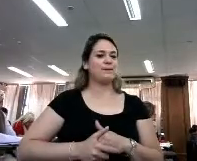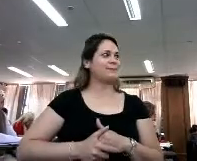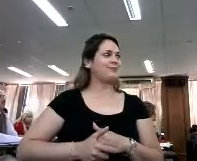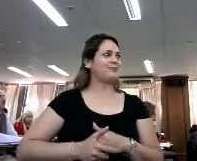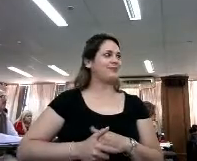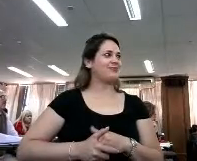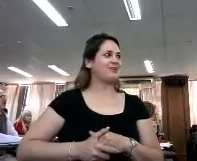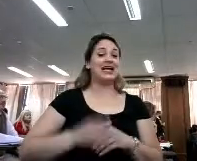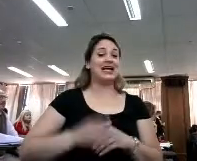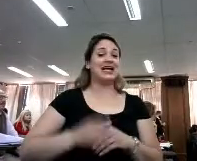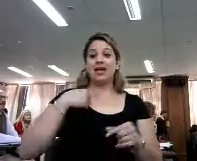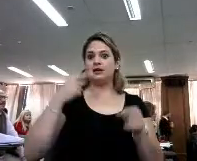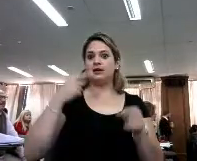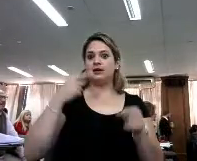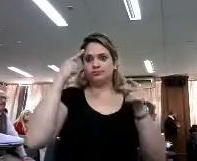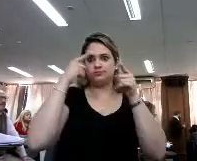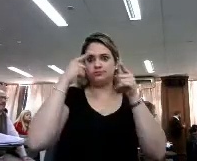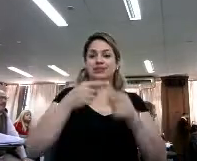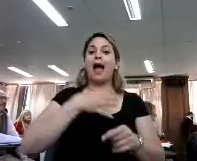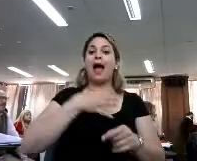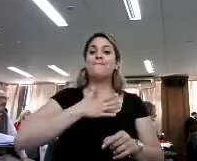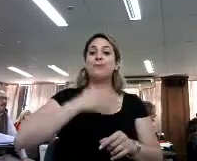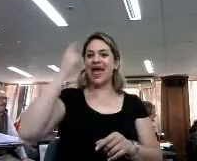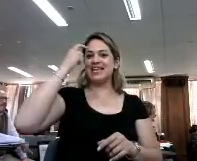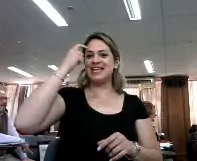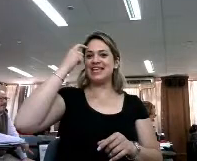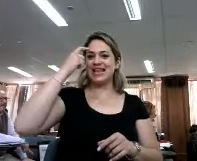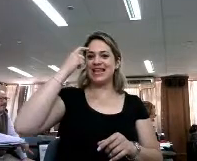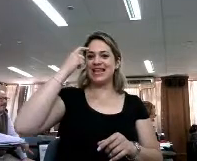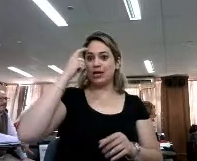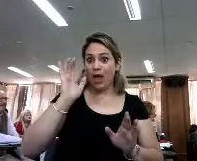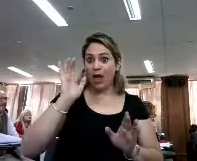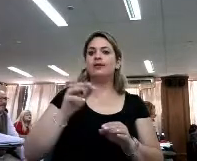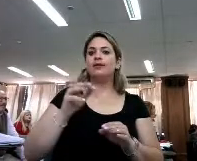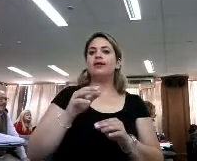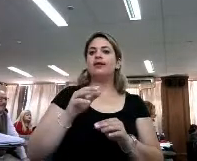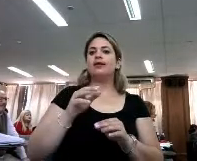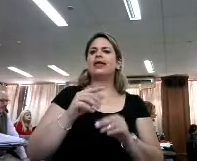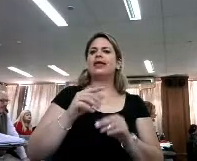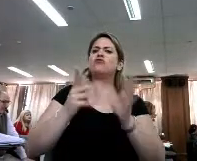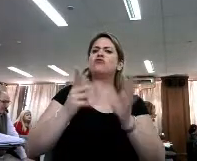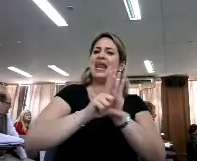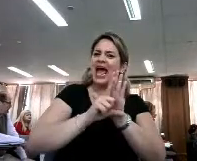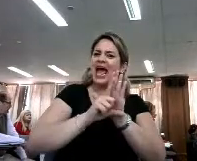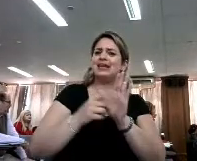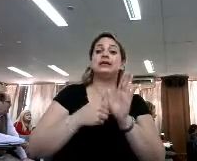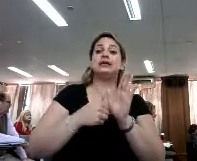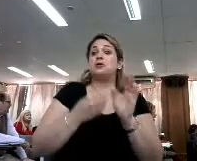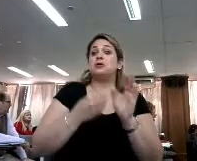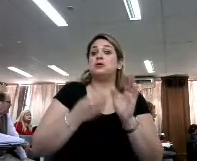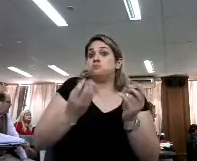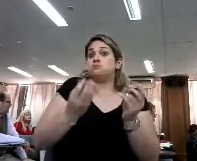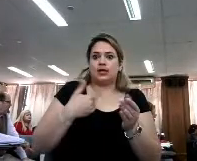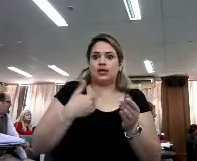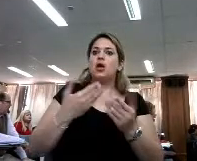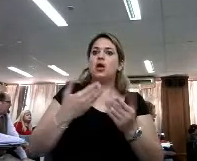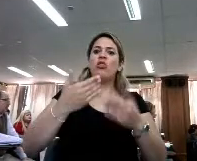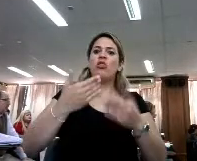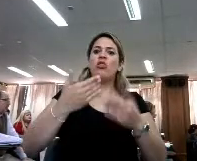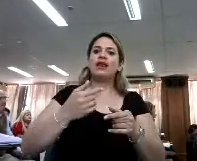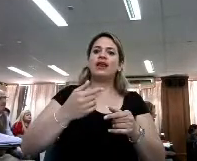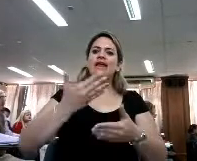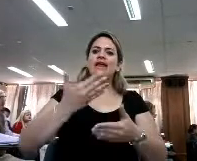digamos que los retos de la propiedad intelectual, más allá de ser un sistema legal y un sistema jurídico, es poder entenderse con todas estas